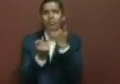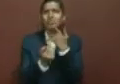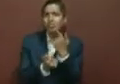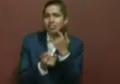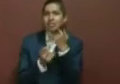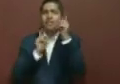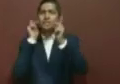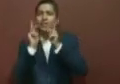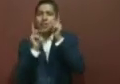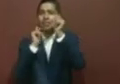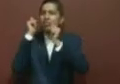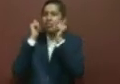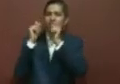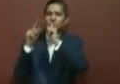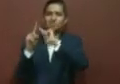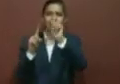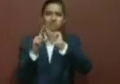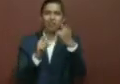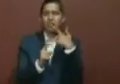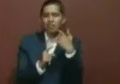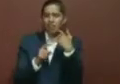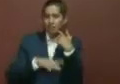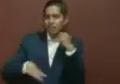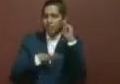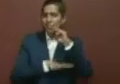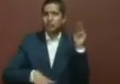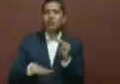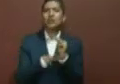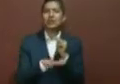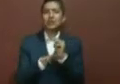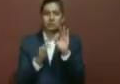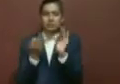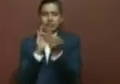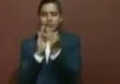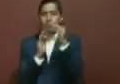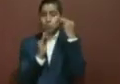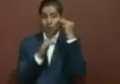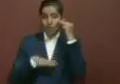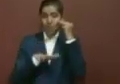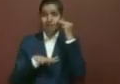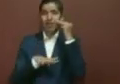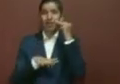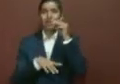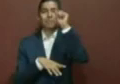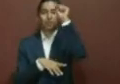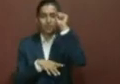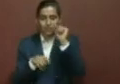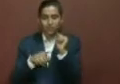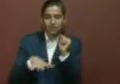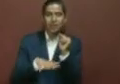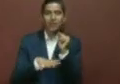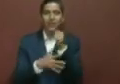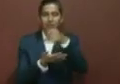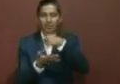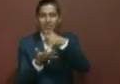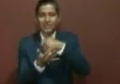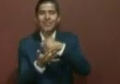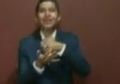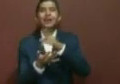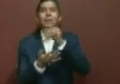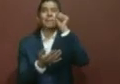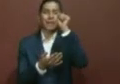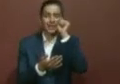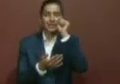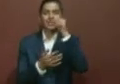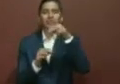diferentes destinos que tiene Michoacán, sobre todo los cercanos a Morelia, como puede ser Cuitzeo, que es Pueblo Mágico,